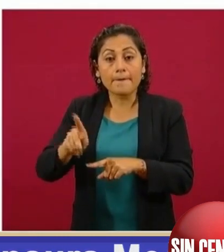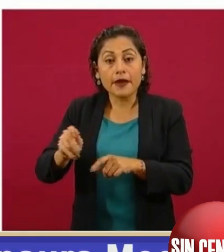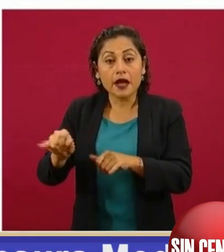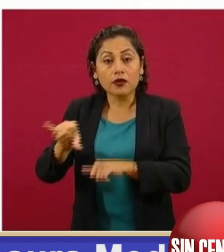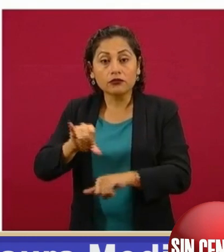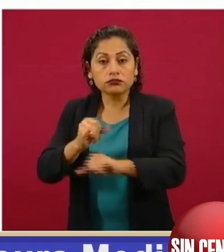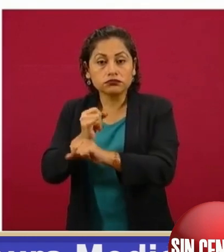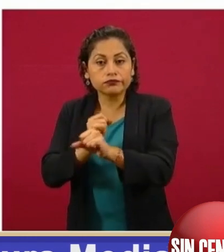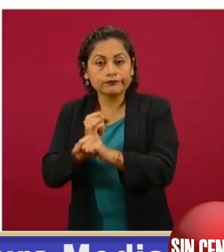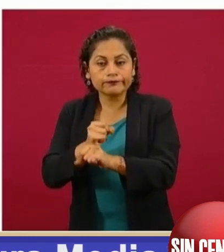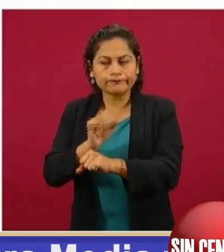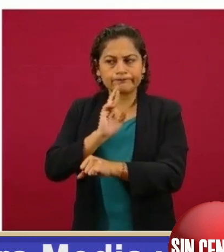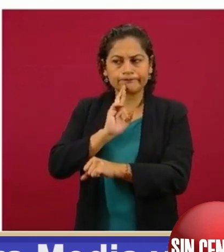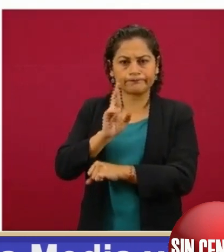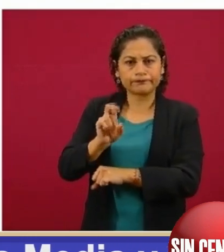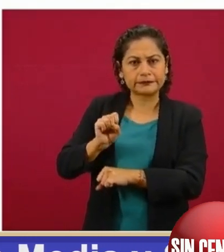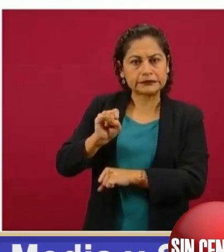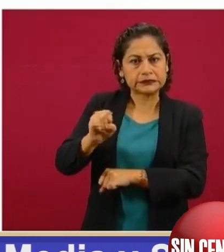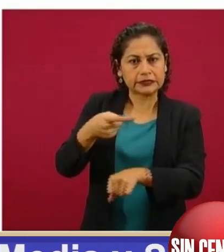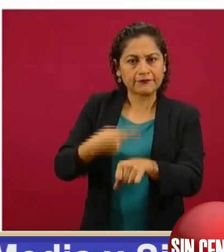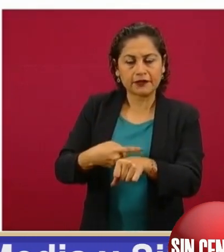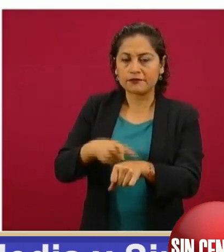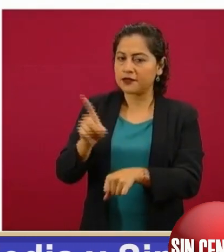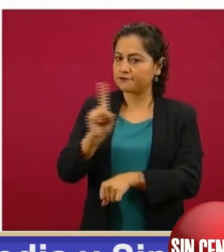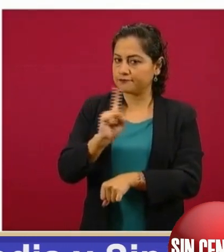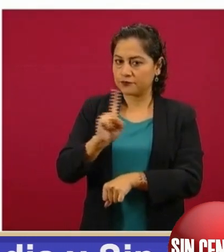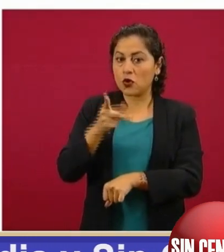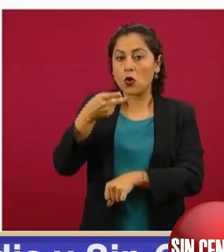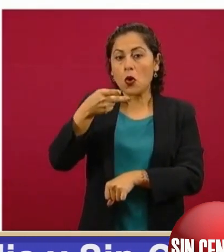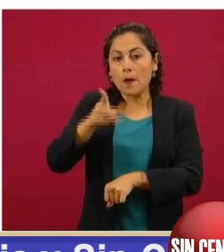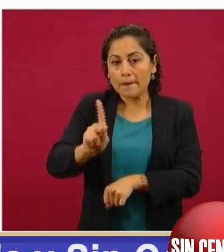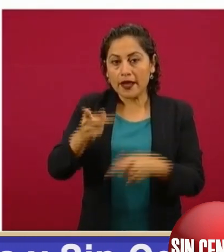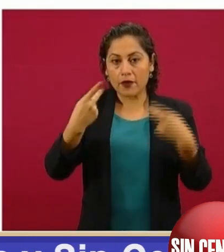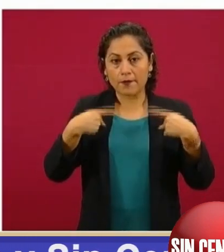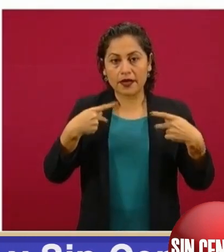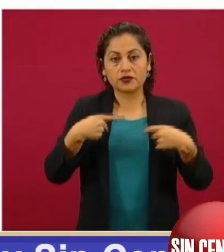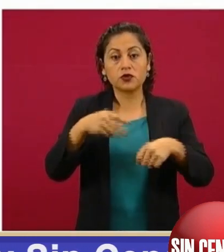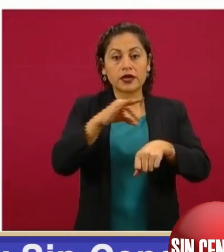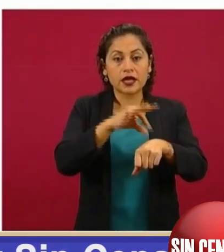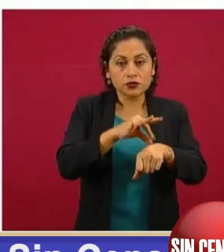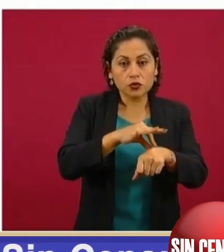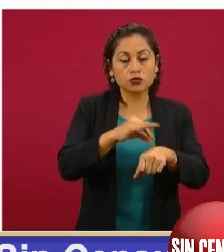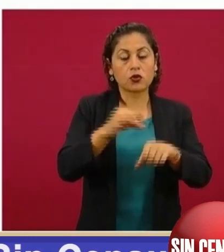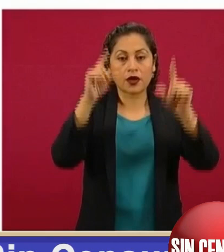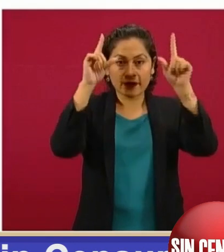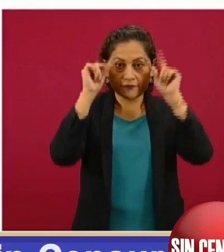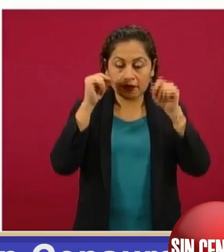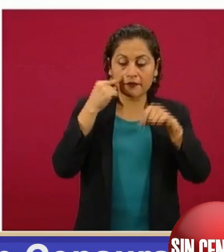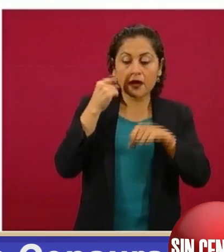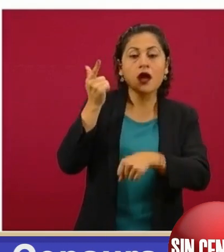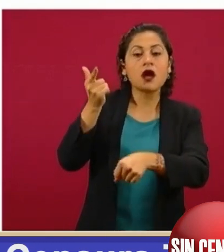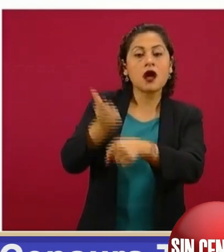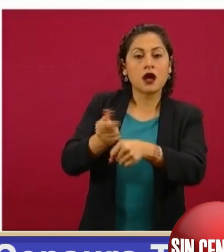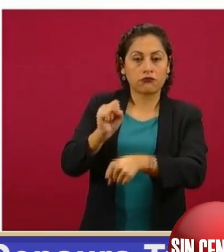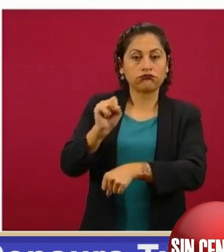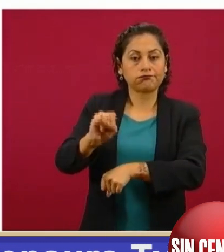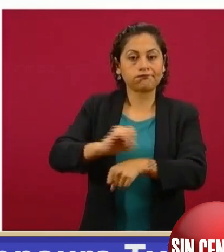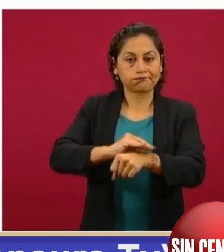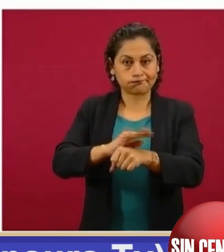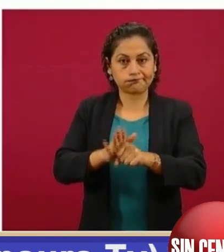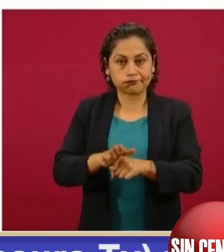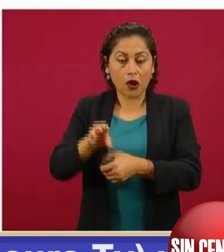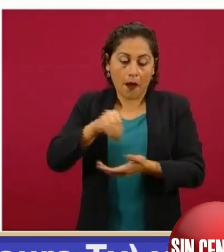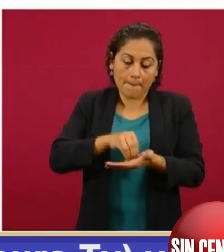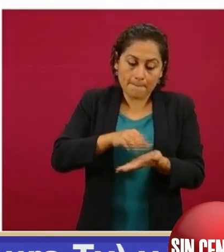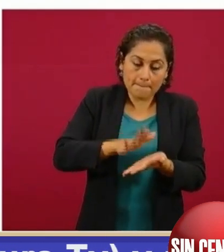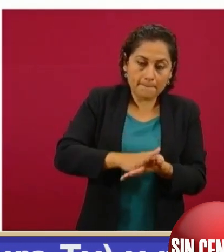puede inferir por parte del personal médico que tuvieron también COVID y han sido registradas desde el inicio y han sido